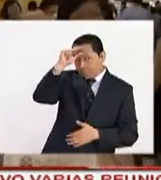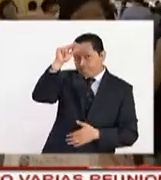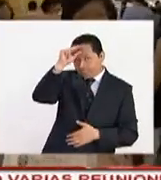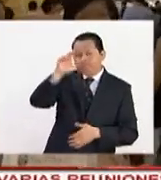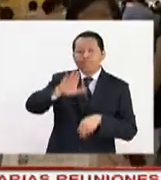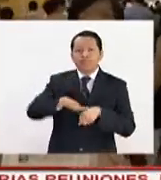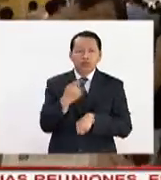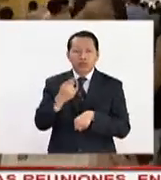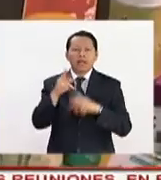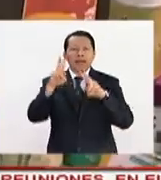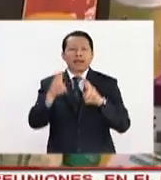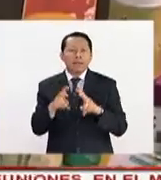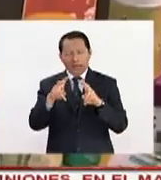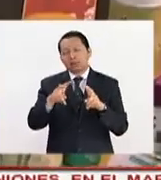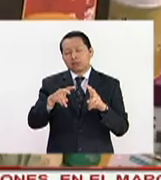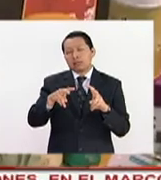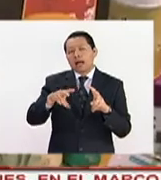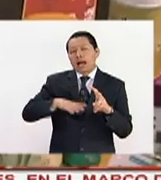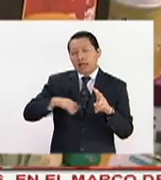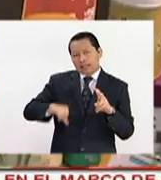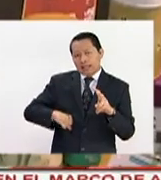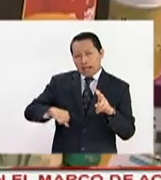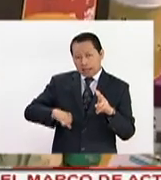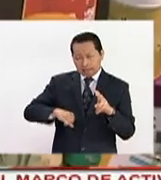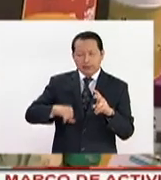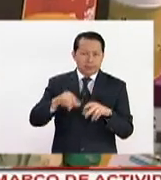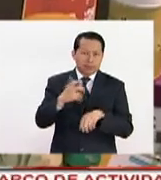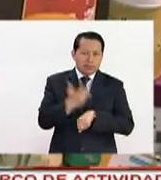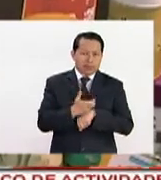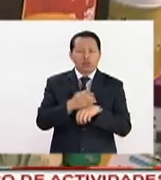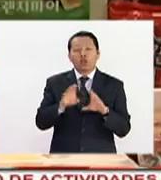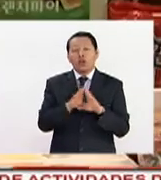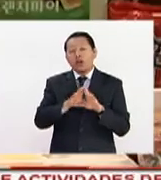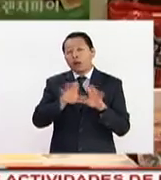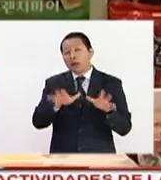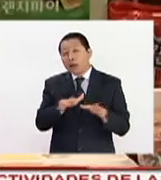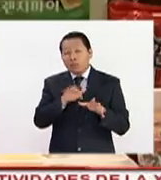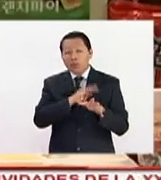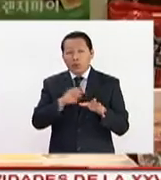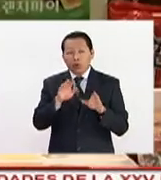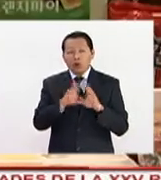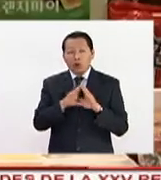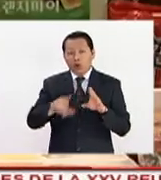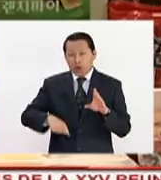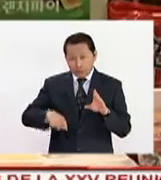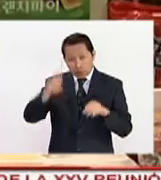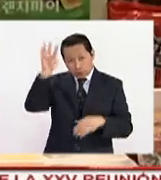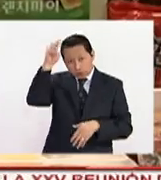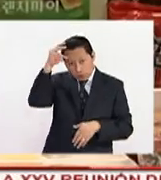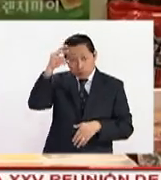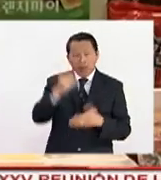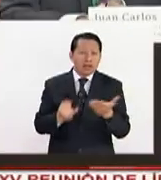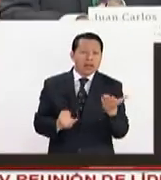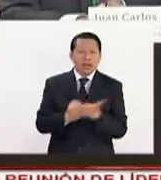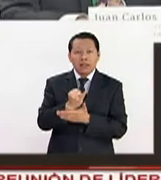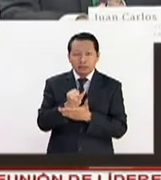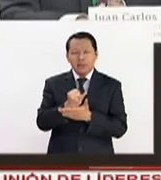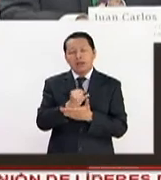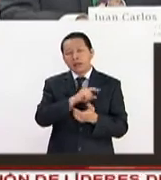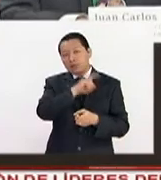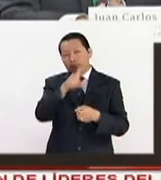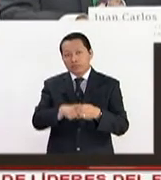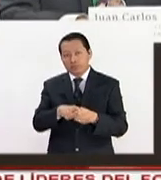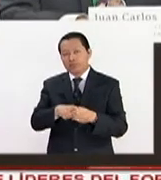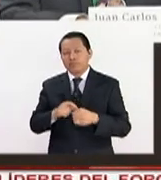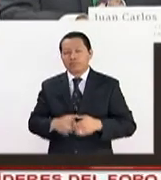al congelar temas de interés para Estados Unidos, los cuales reactivaría en caso de que el gobierno de Trump decidiera